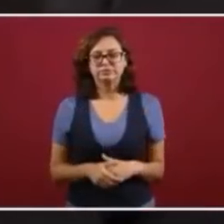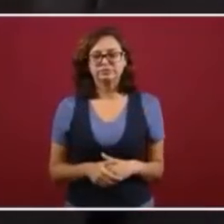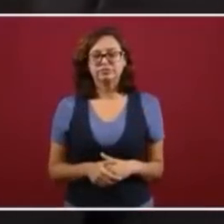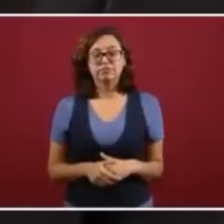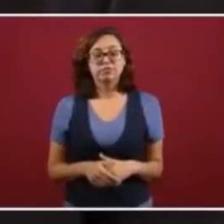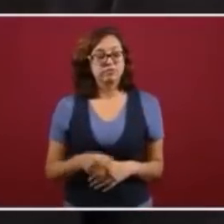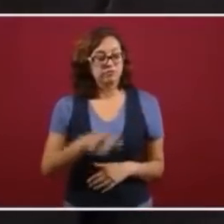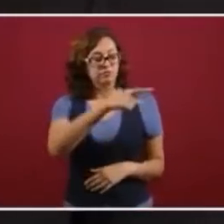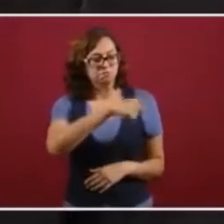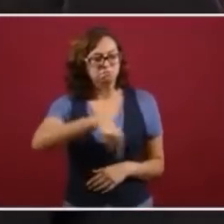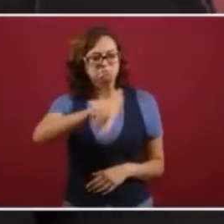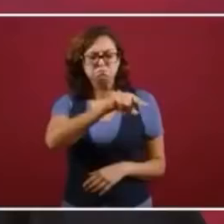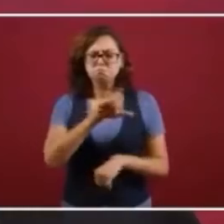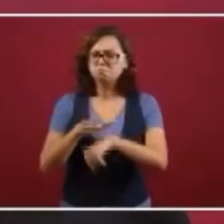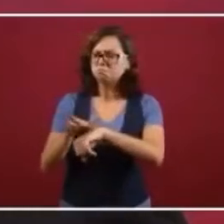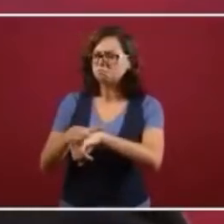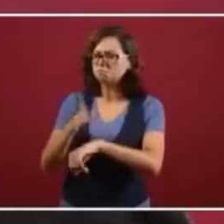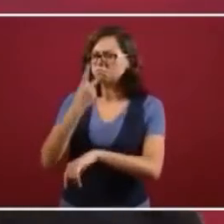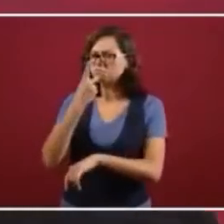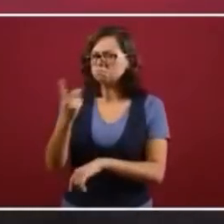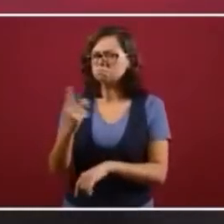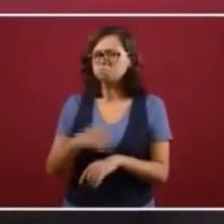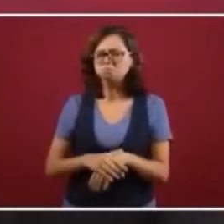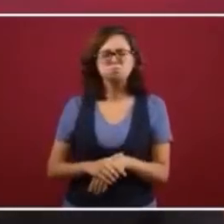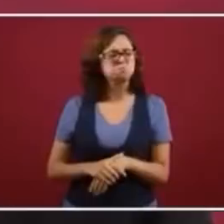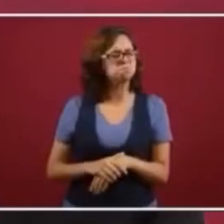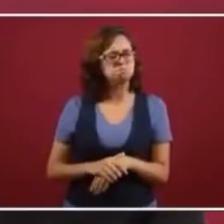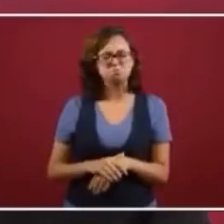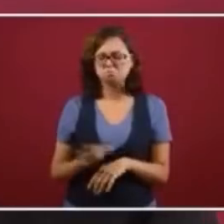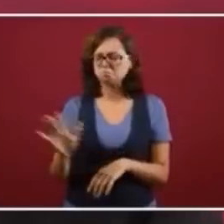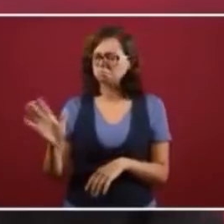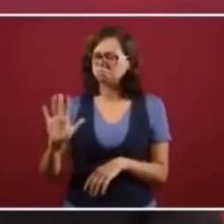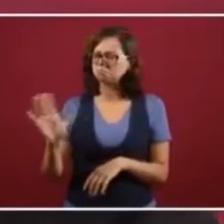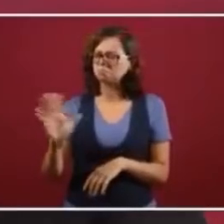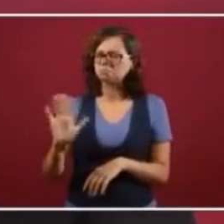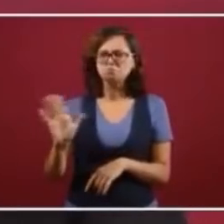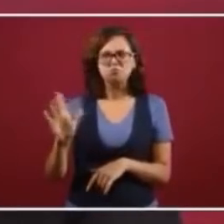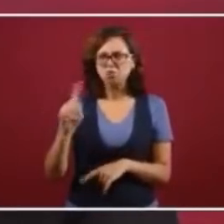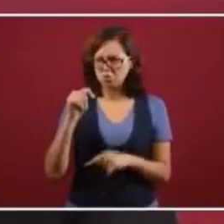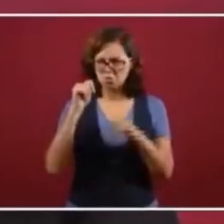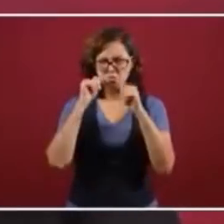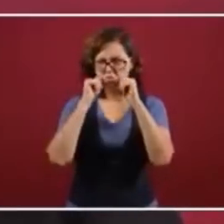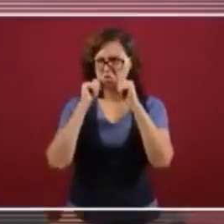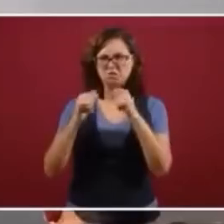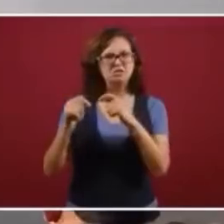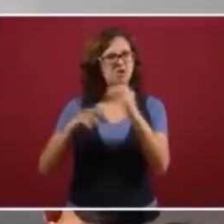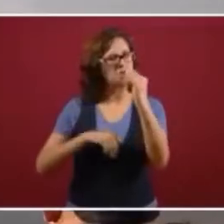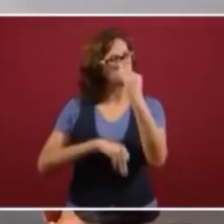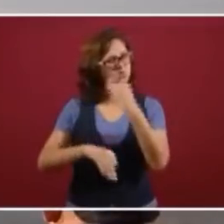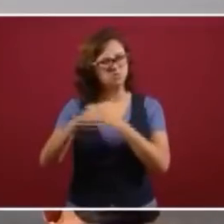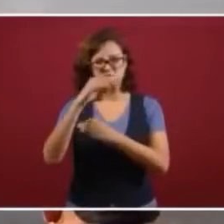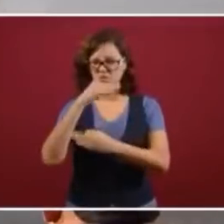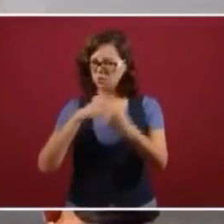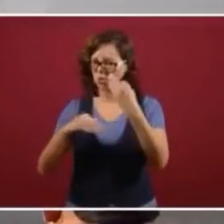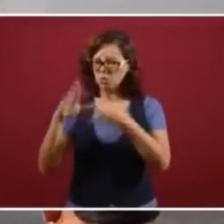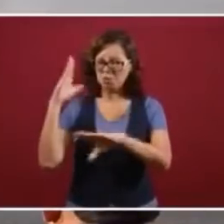estos personajes, no, no, no, no, no, no, no, todo hay